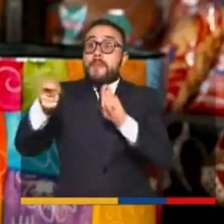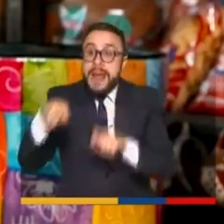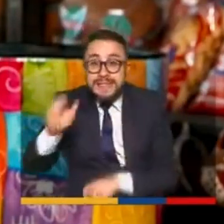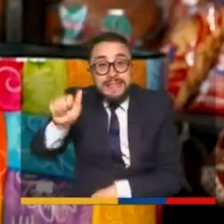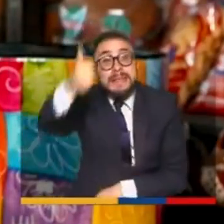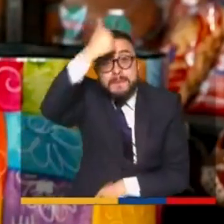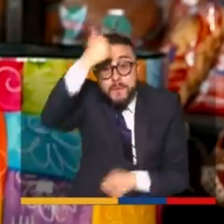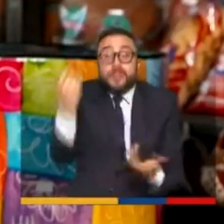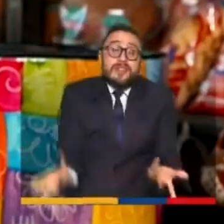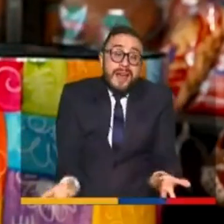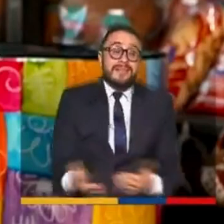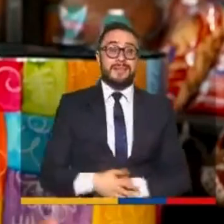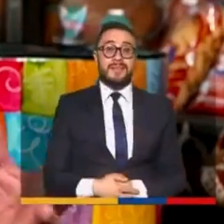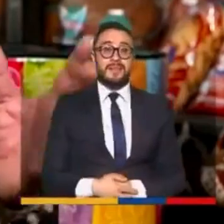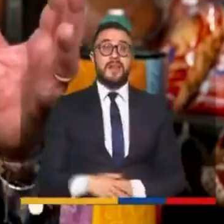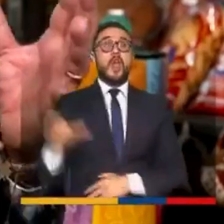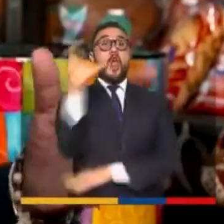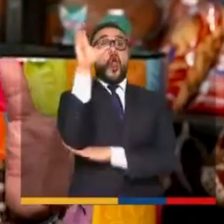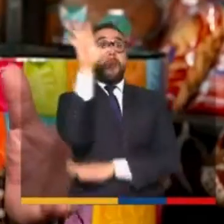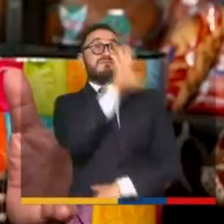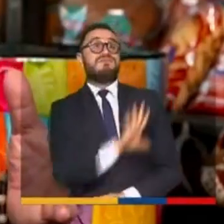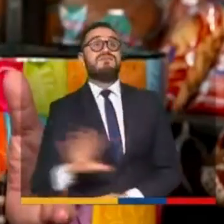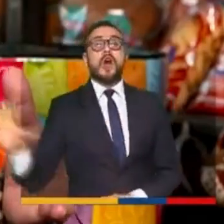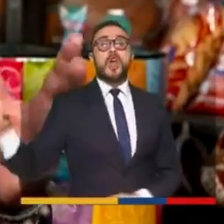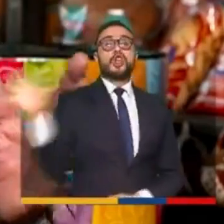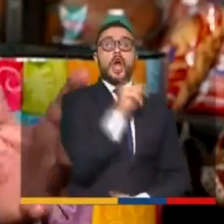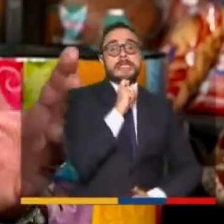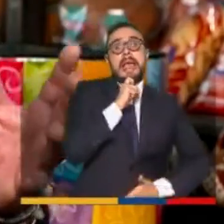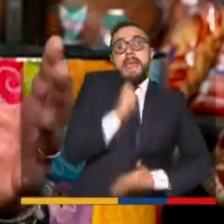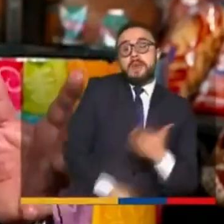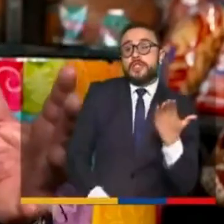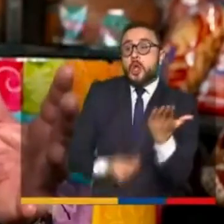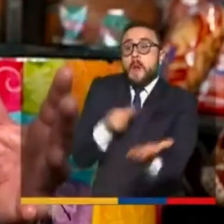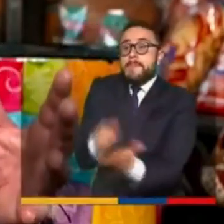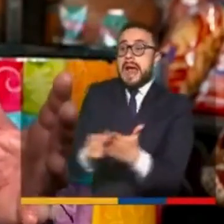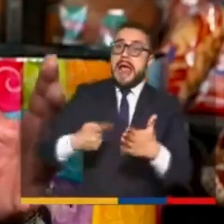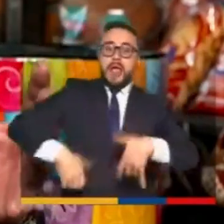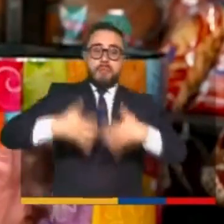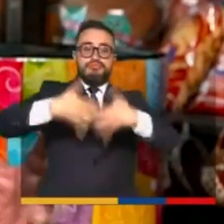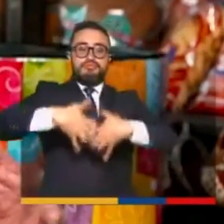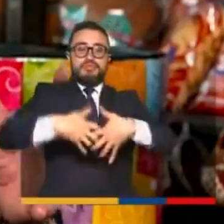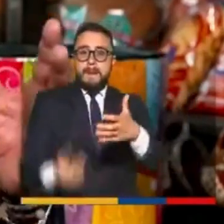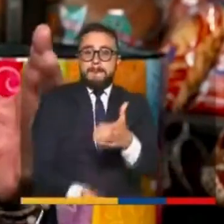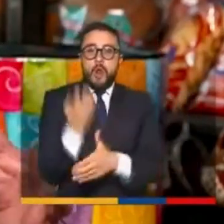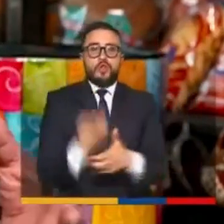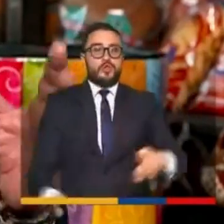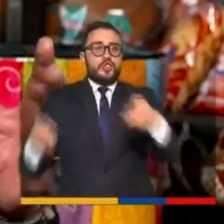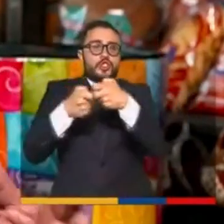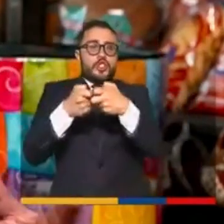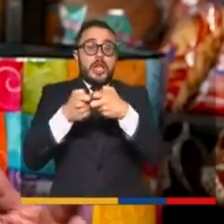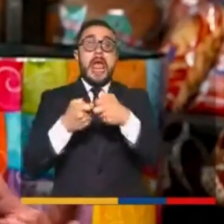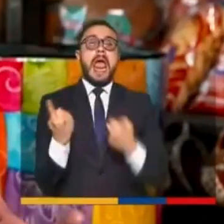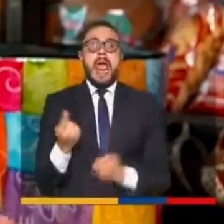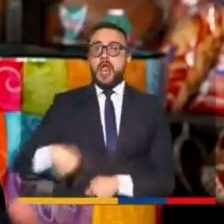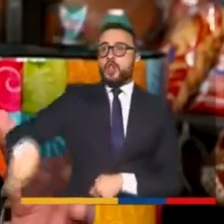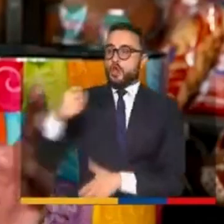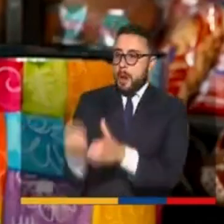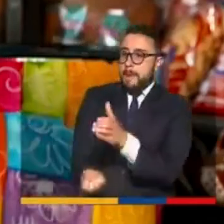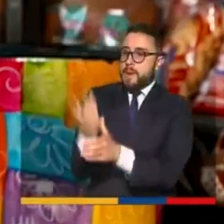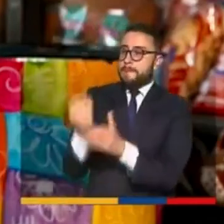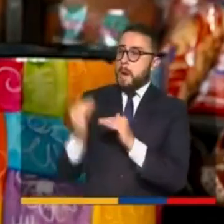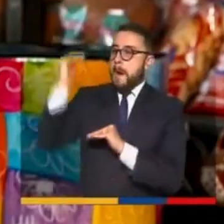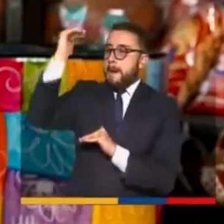sociedad colombiana está tributando a unas generadoras que, teniendo unos costos bajos por